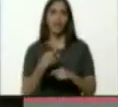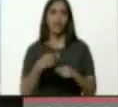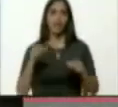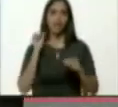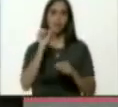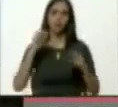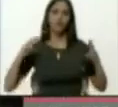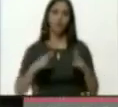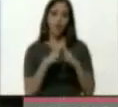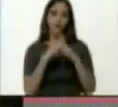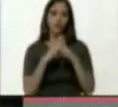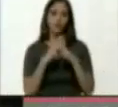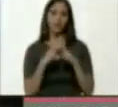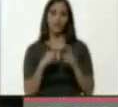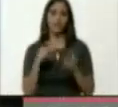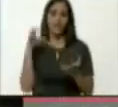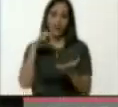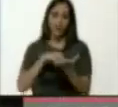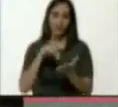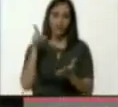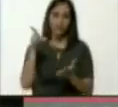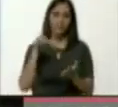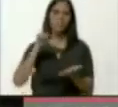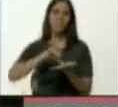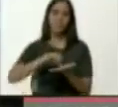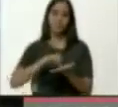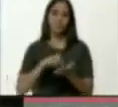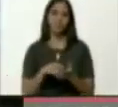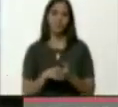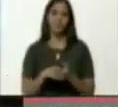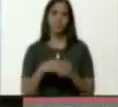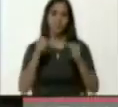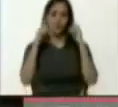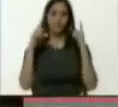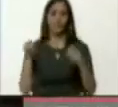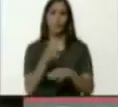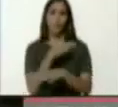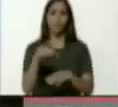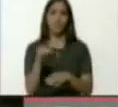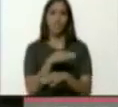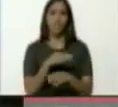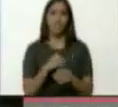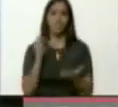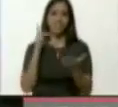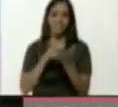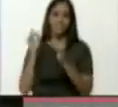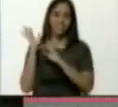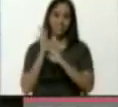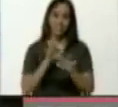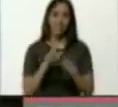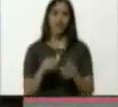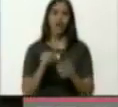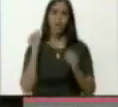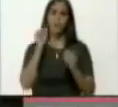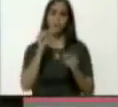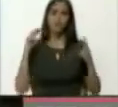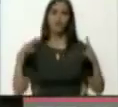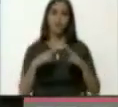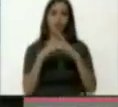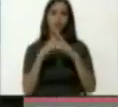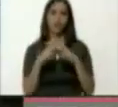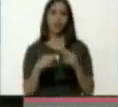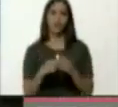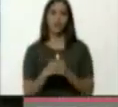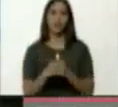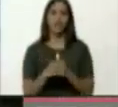en San Agustín una sorpresa musical. Aquí también. Lléguese mañana a Punto de Encuentro San Agustín,